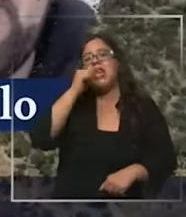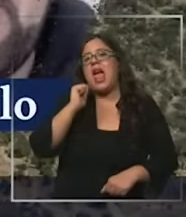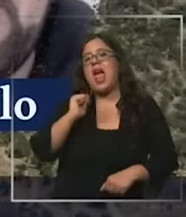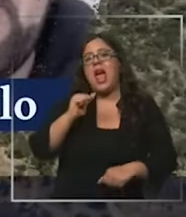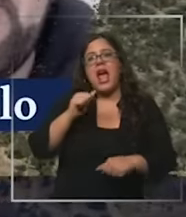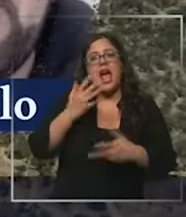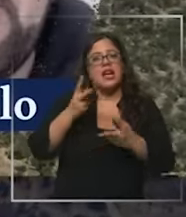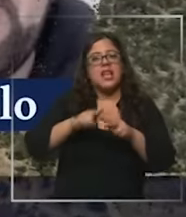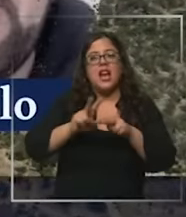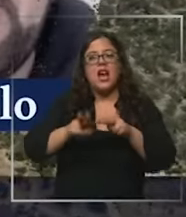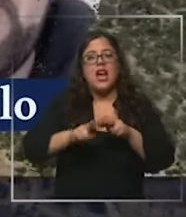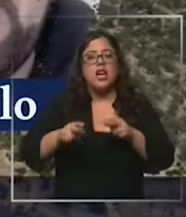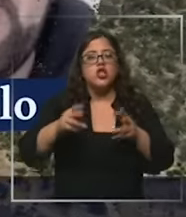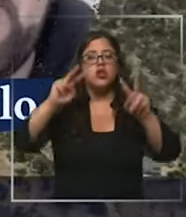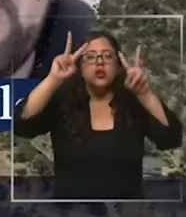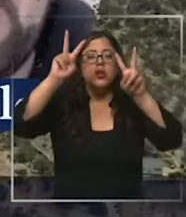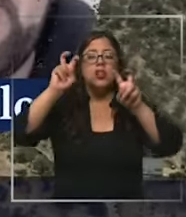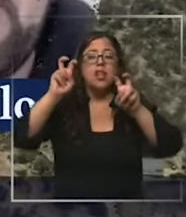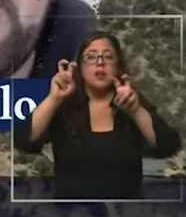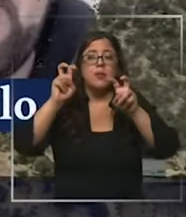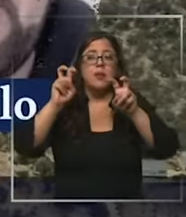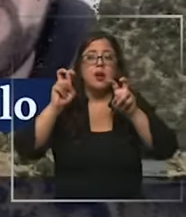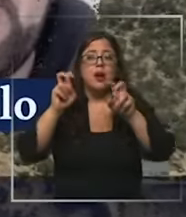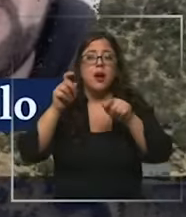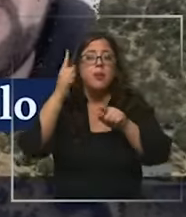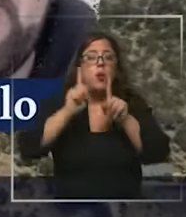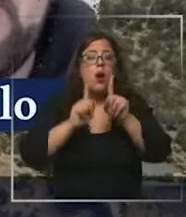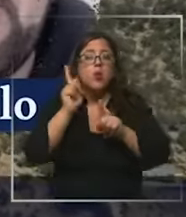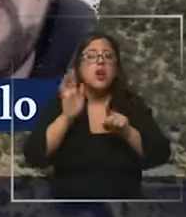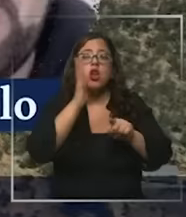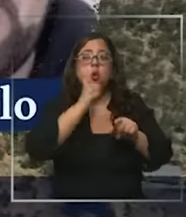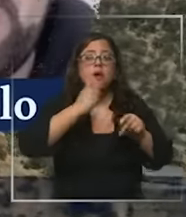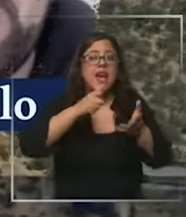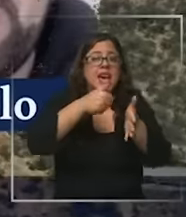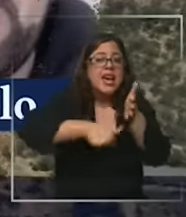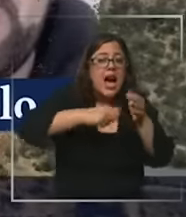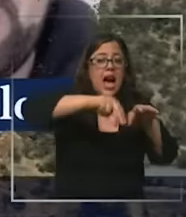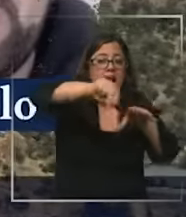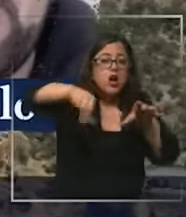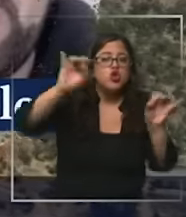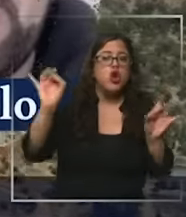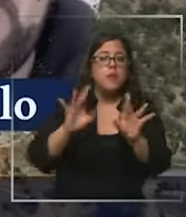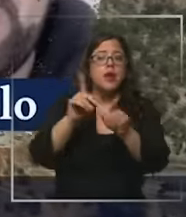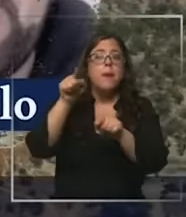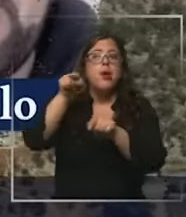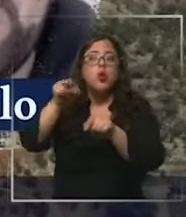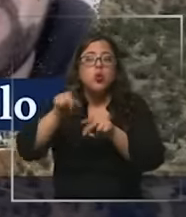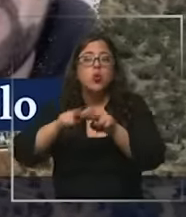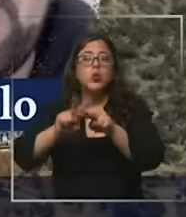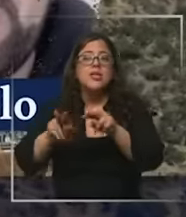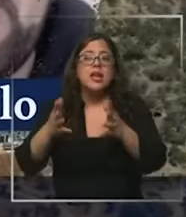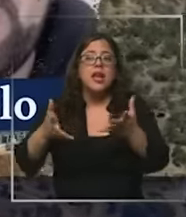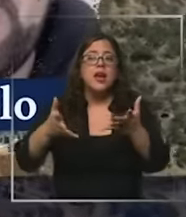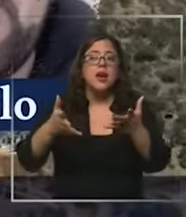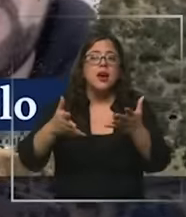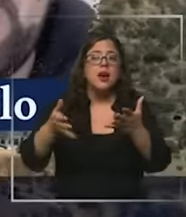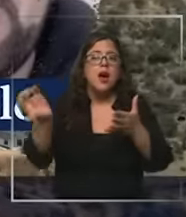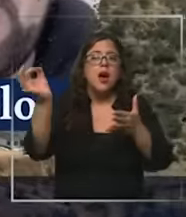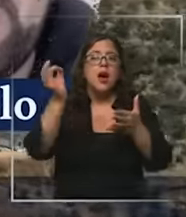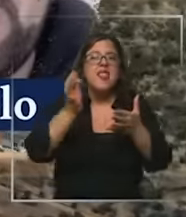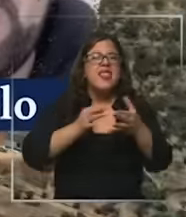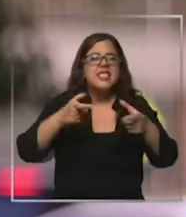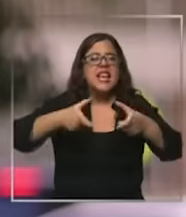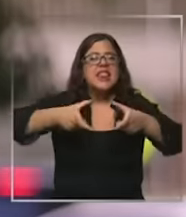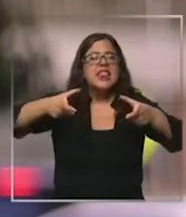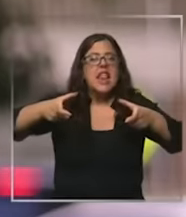se alimentó, pues, o sea, alimenté, pero a las que no tenían micro, no, pues le eché puro micro. ¿Pero usted alimentó con la tapa grande o la tapa